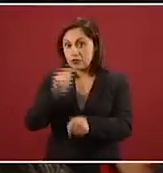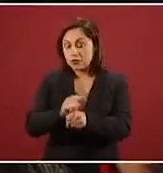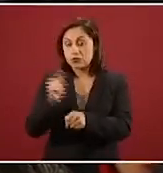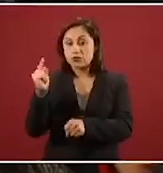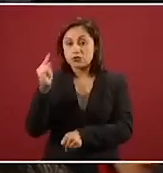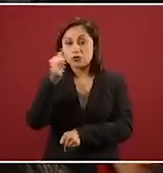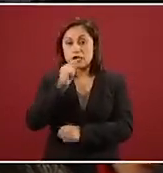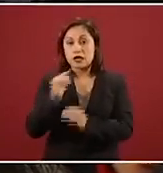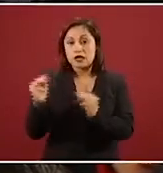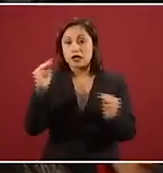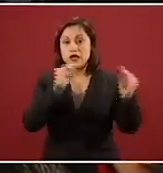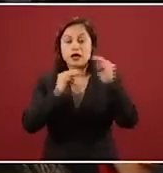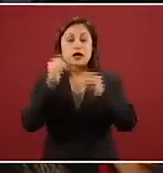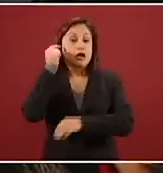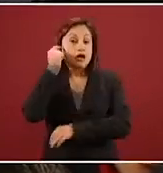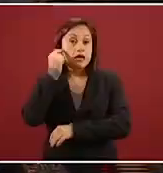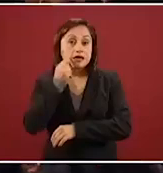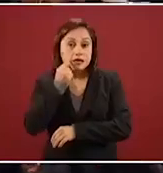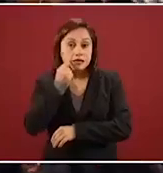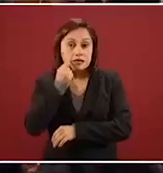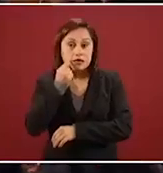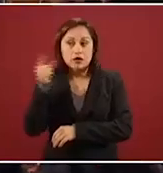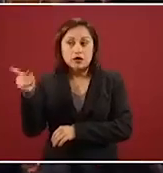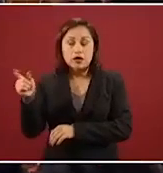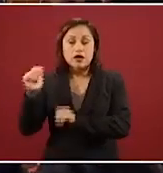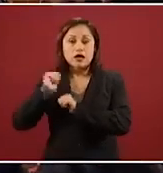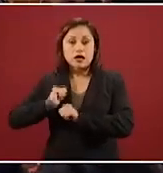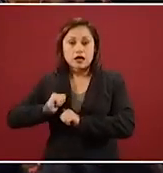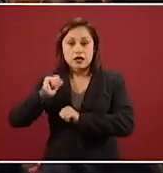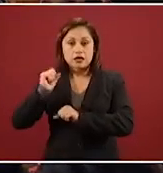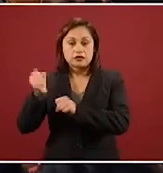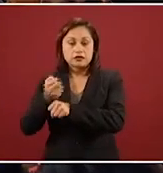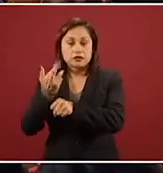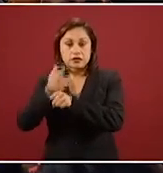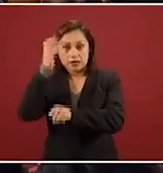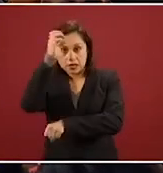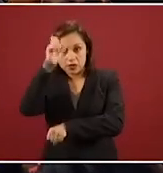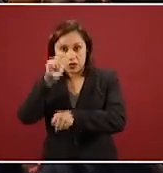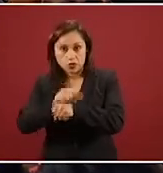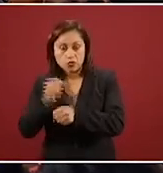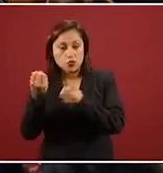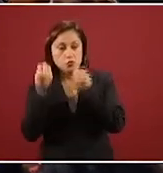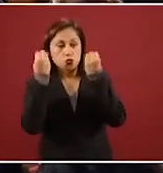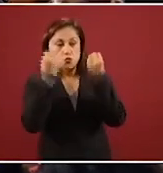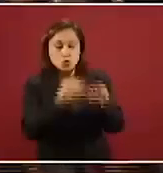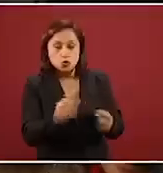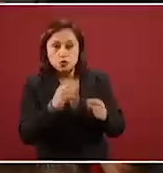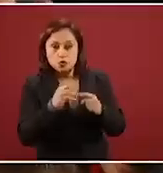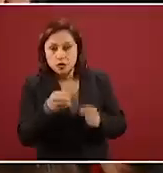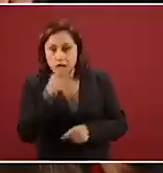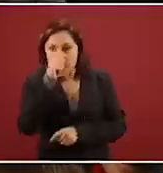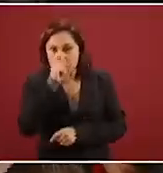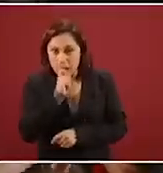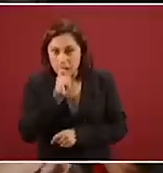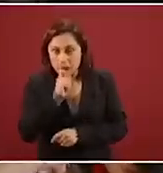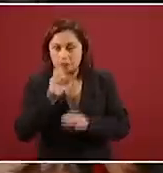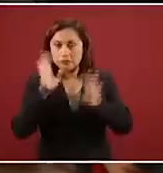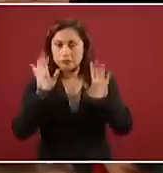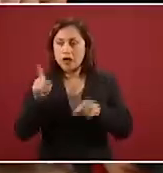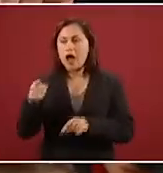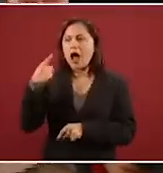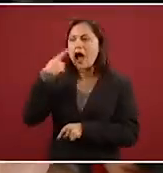presidente. Hay que ver la fuente. Los propios ejidatarios, los campesinos, lo